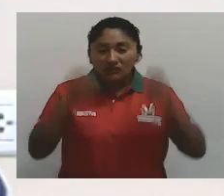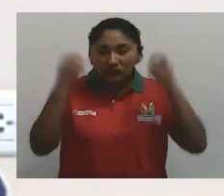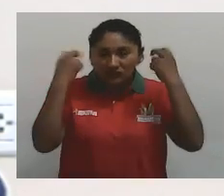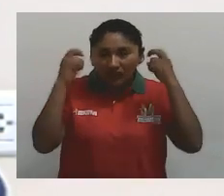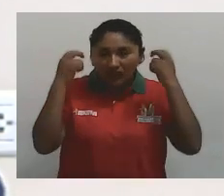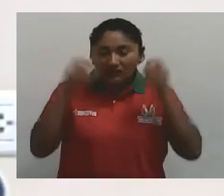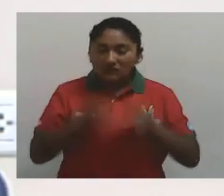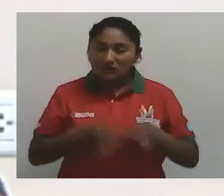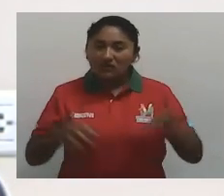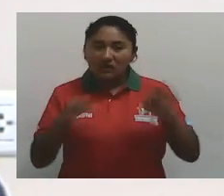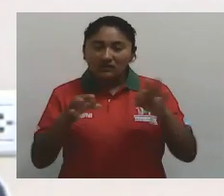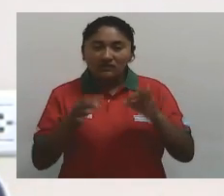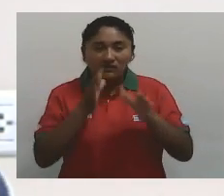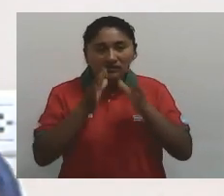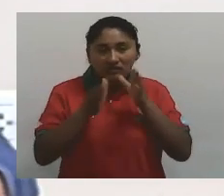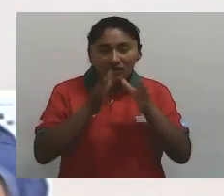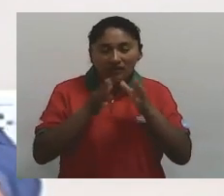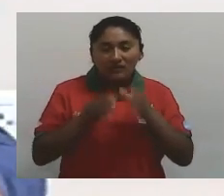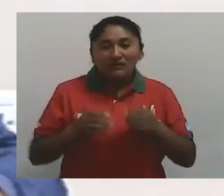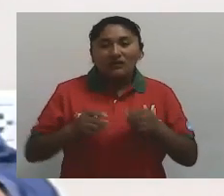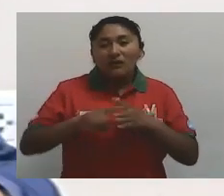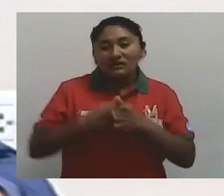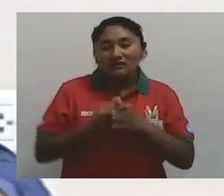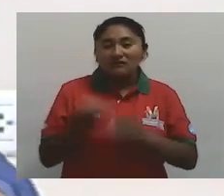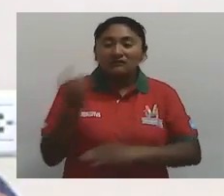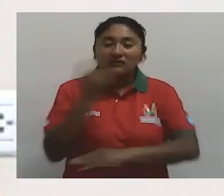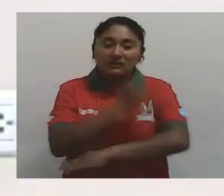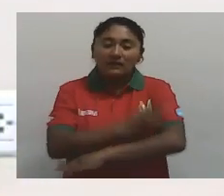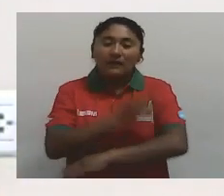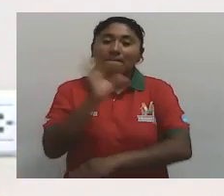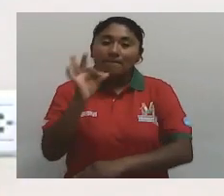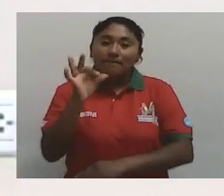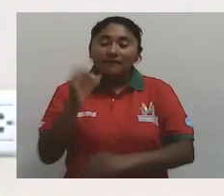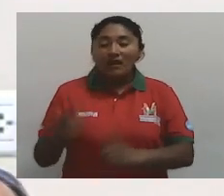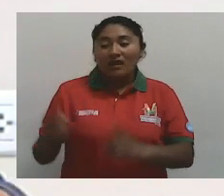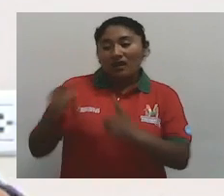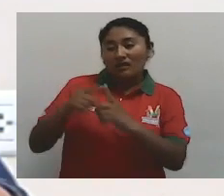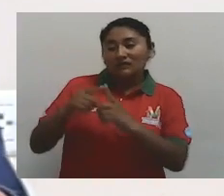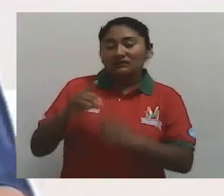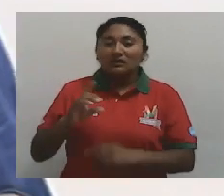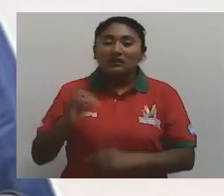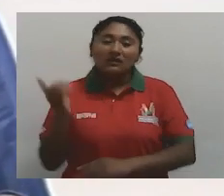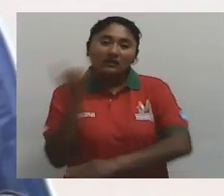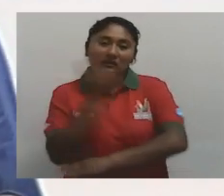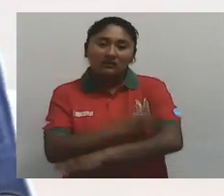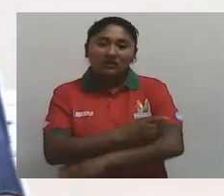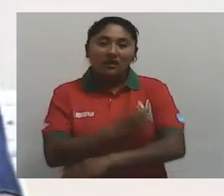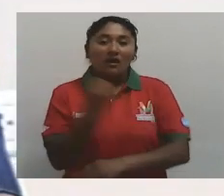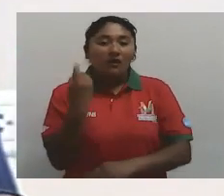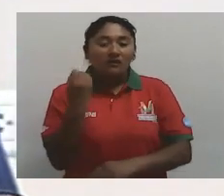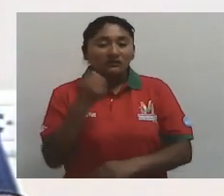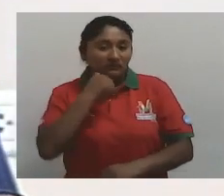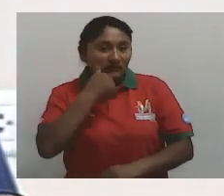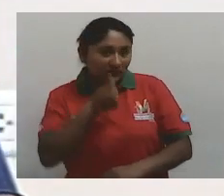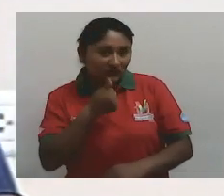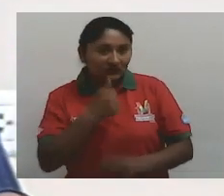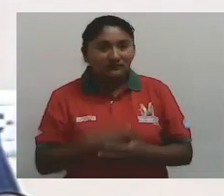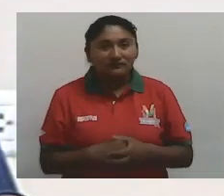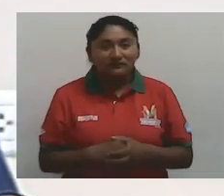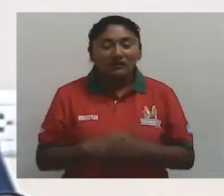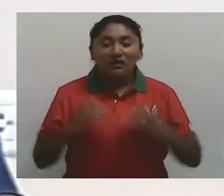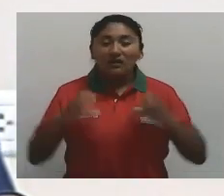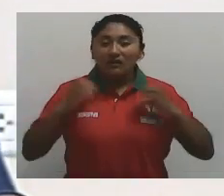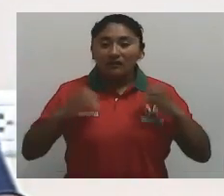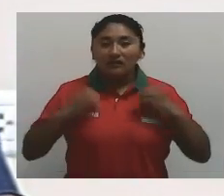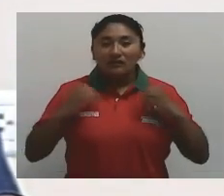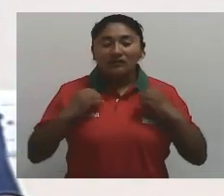desde el día 9 hasta el día 11, ¿no? Que es mañana. Tenemos la capacitación en las disciplinas de